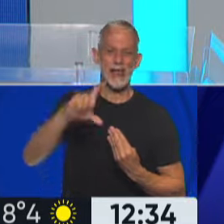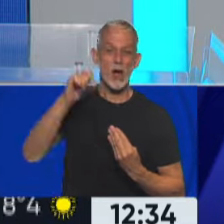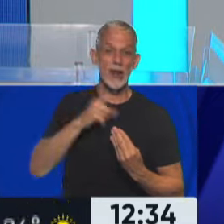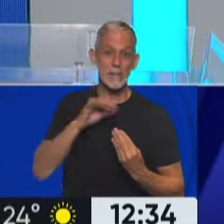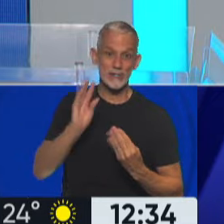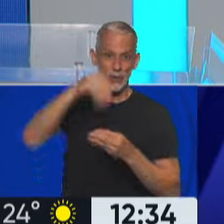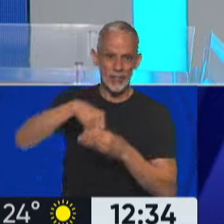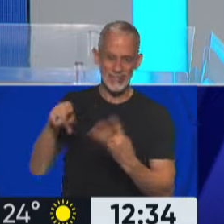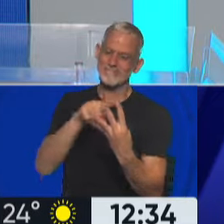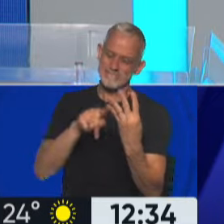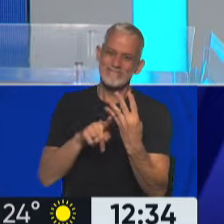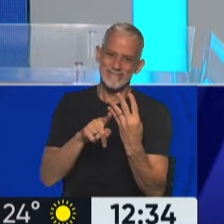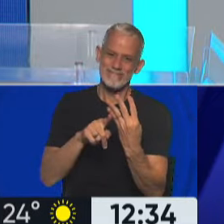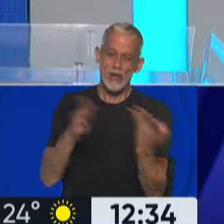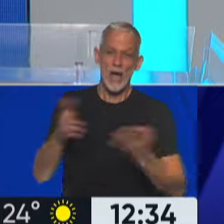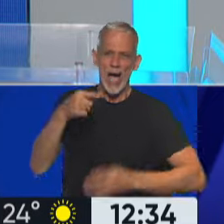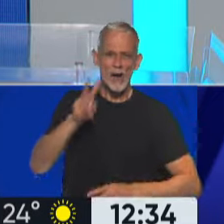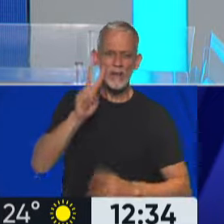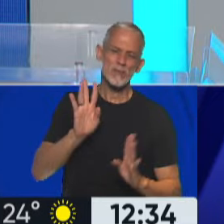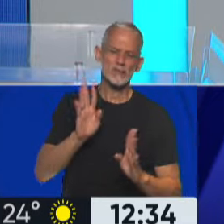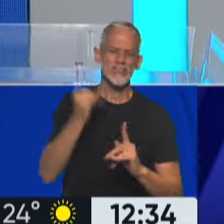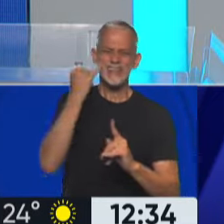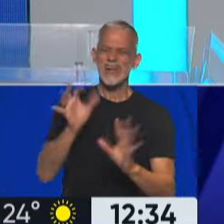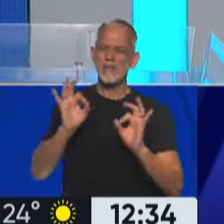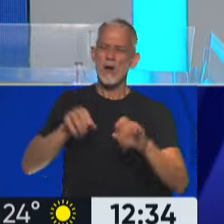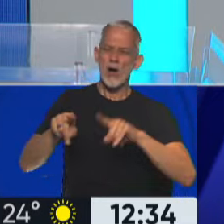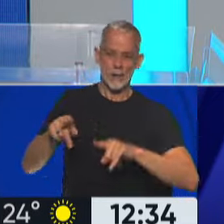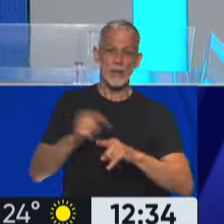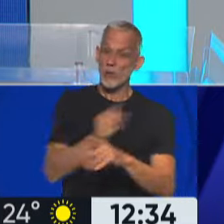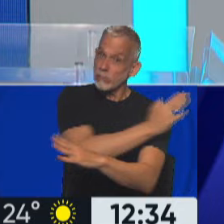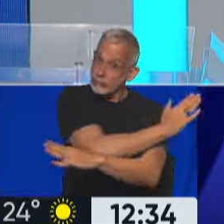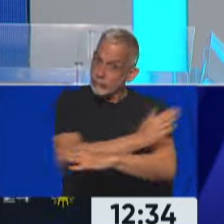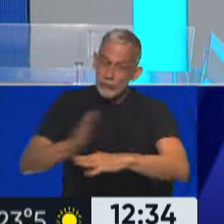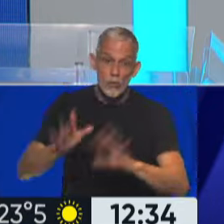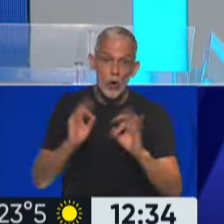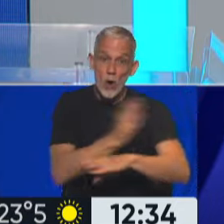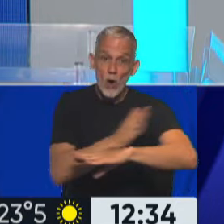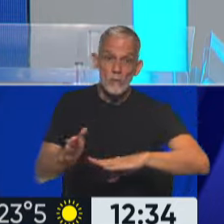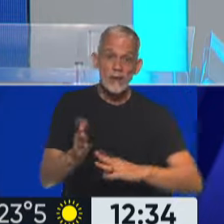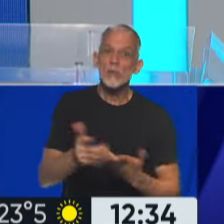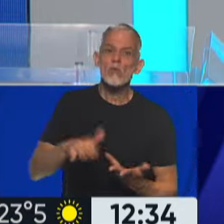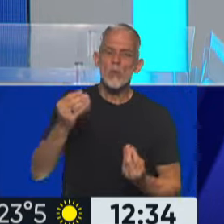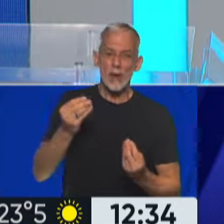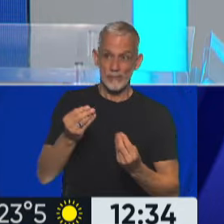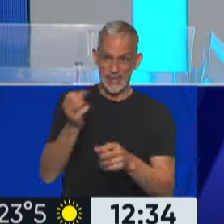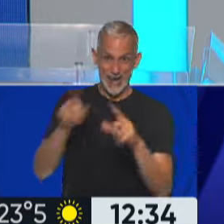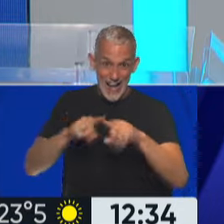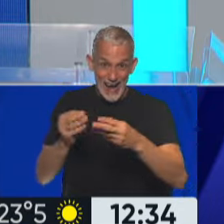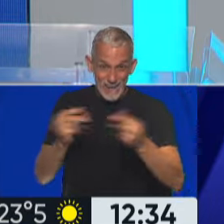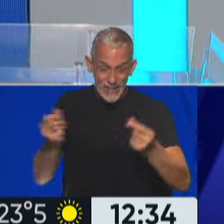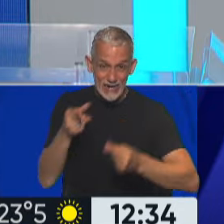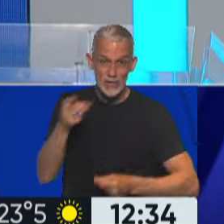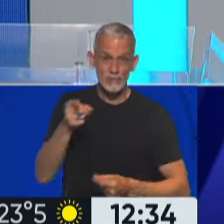chico que ahora vemos la foto pero tenemos que ver la película entera porque terminó la carrera